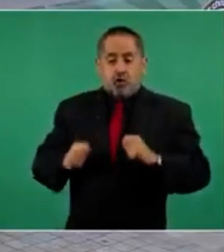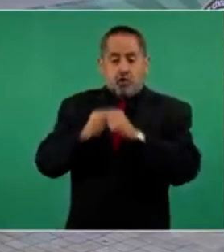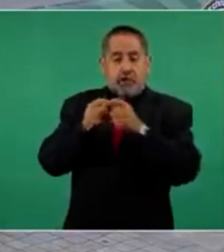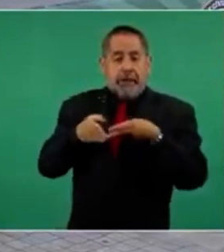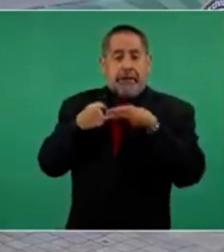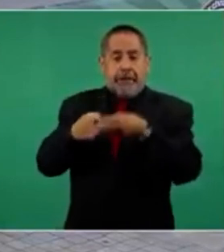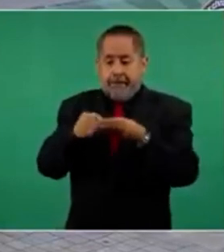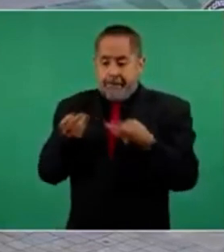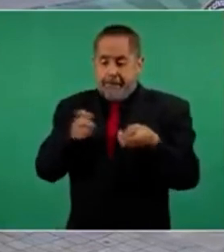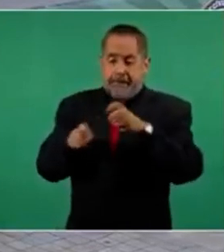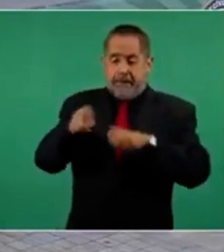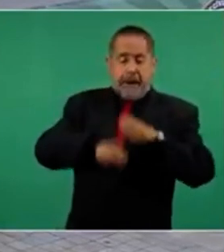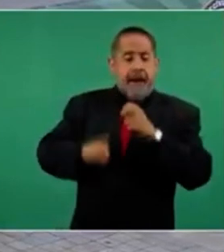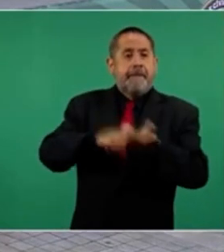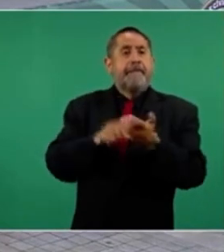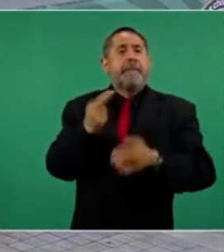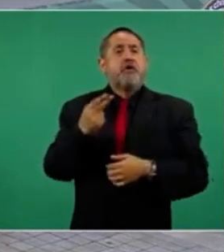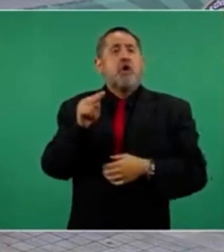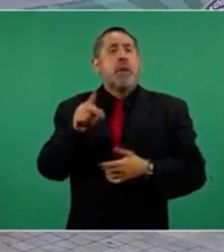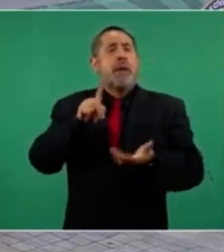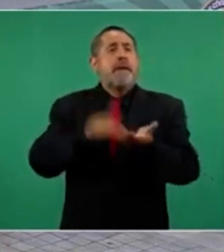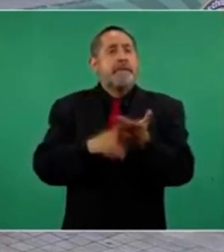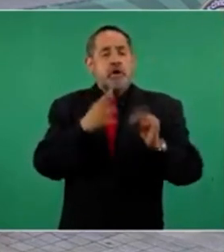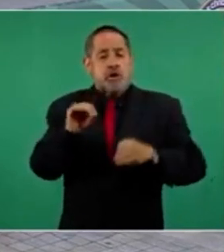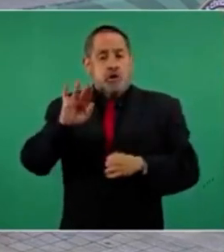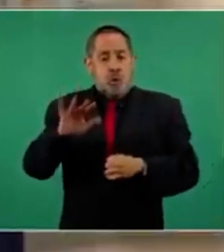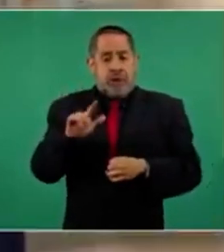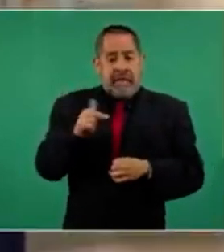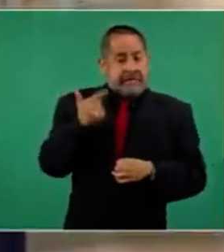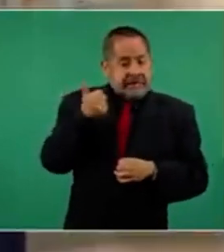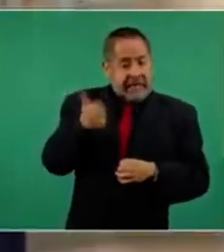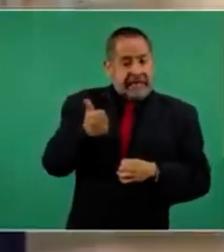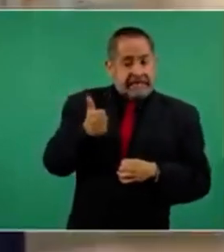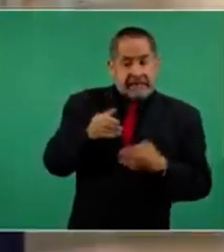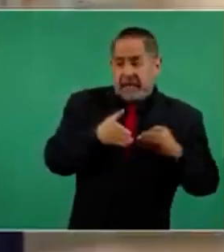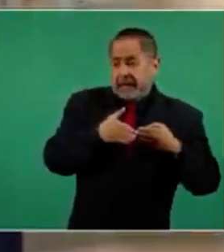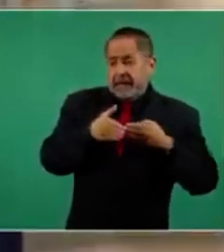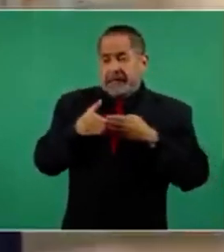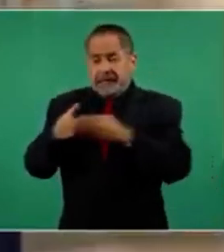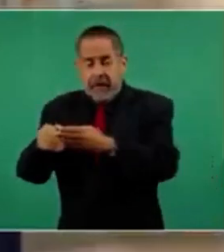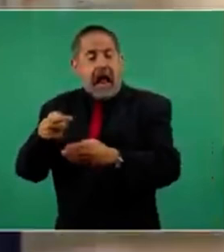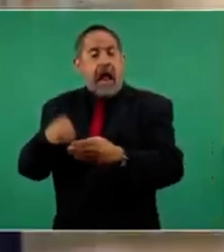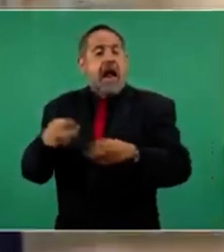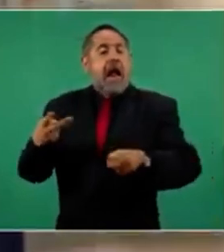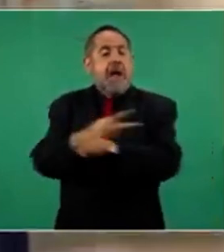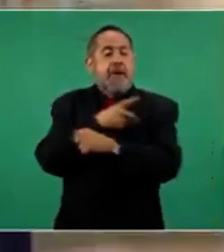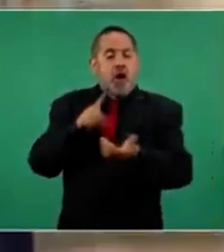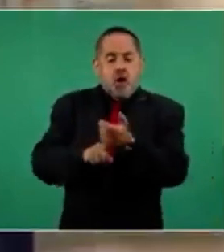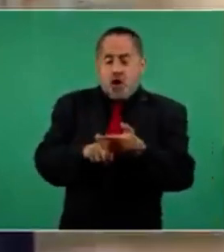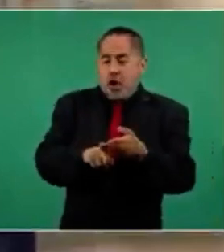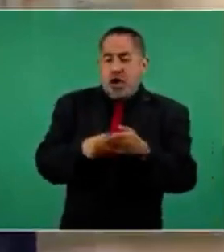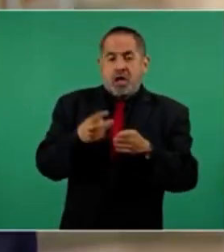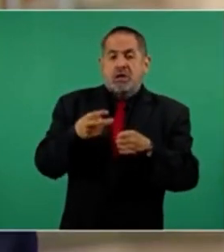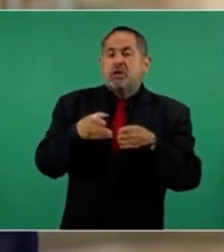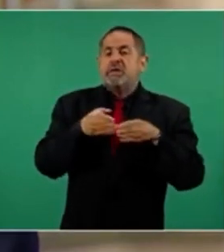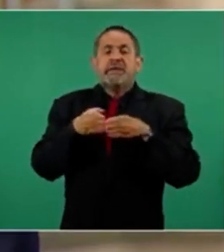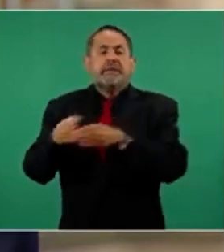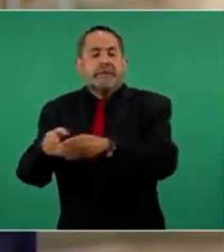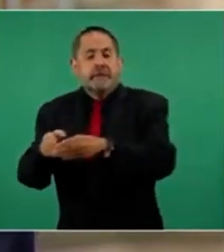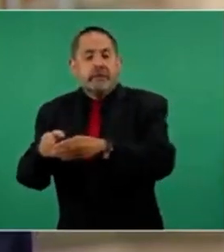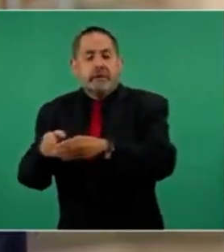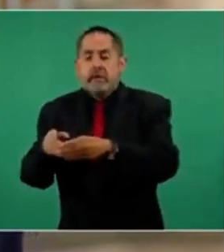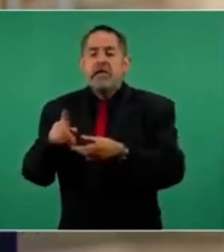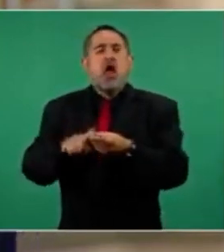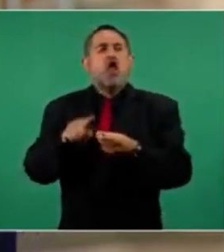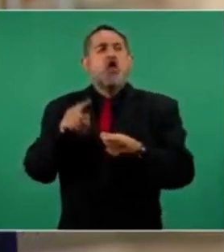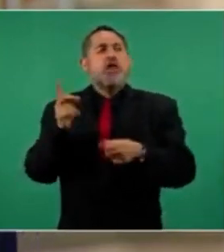el 25 de noviembre de 1956. De esa histórica embarcación descendió 7 días después, el